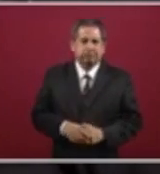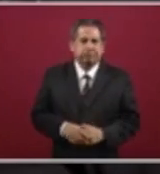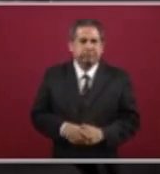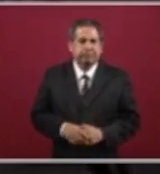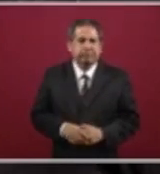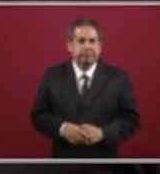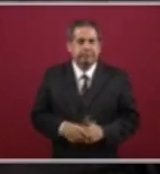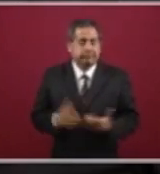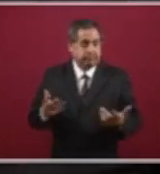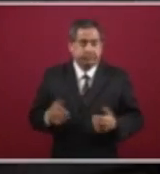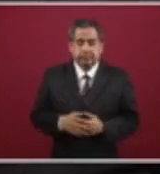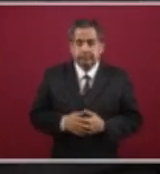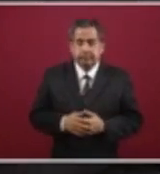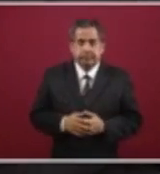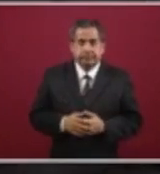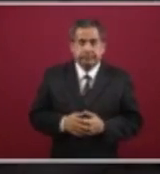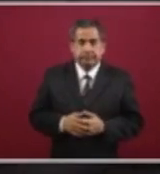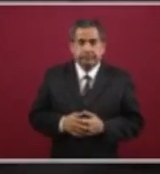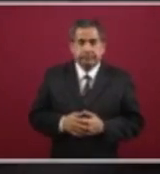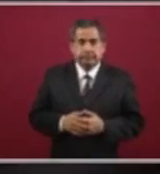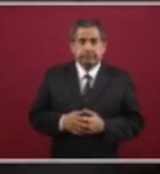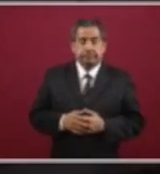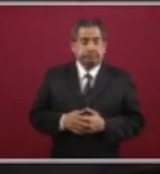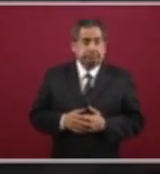porque si no,